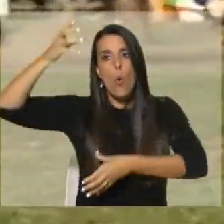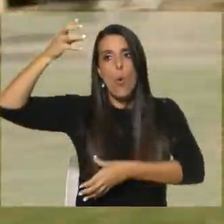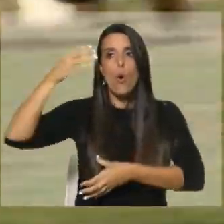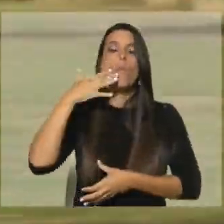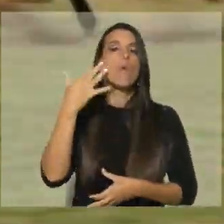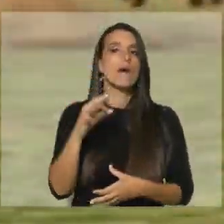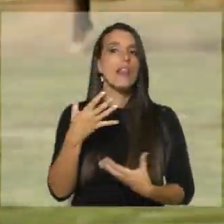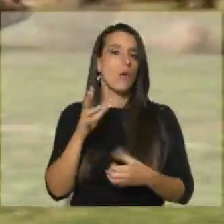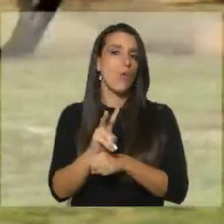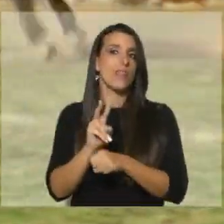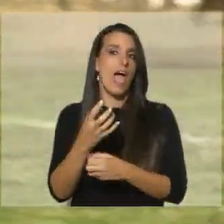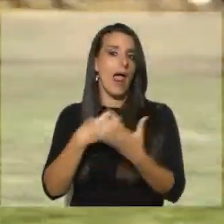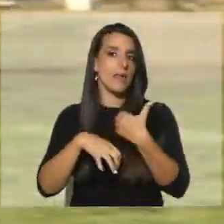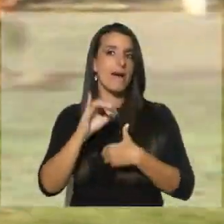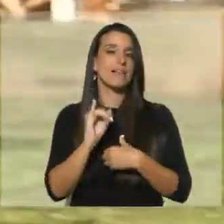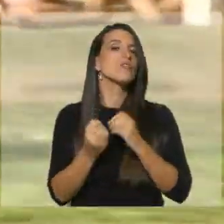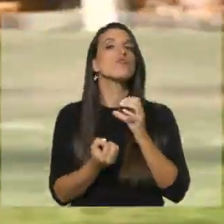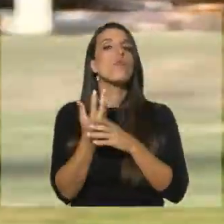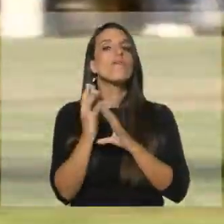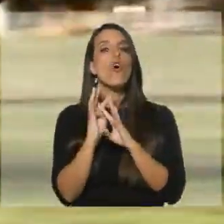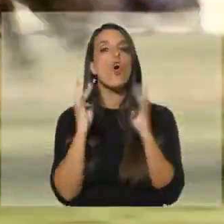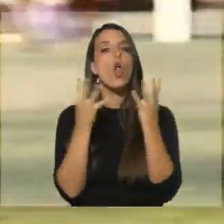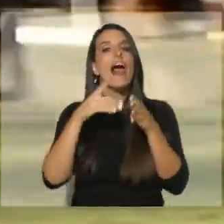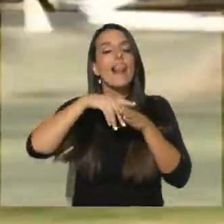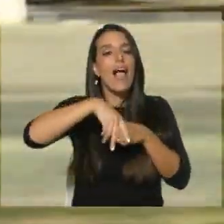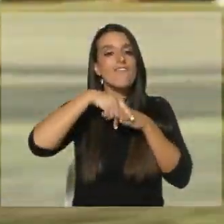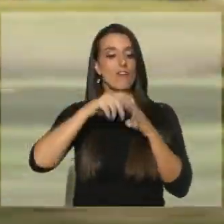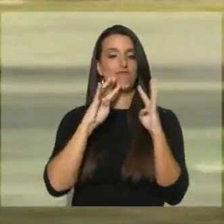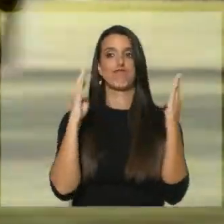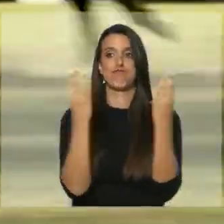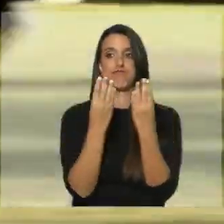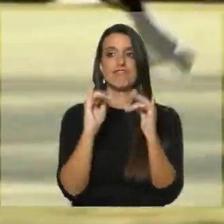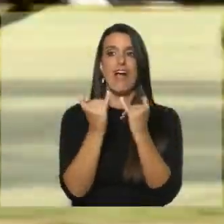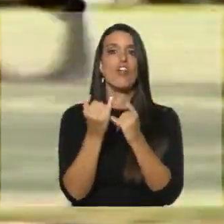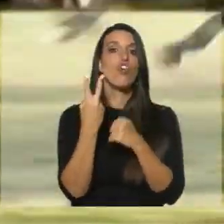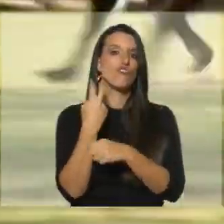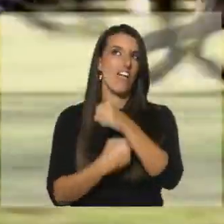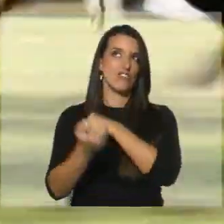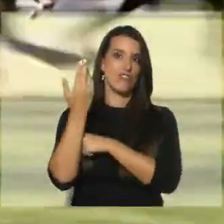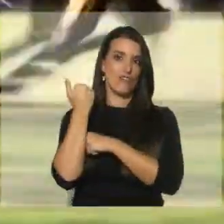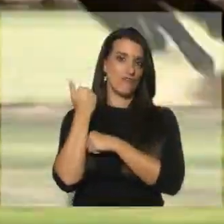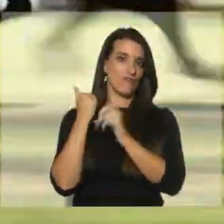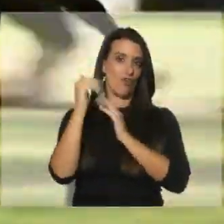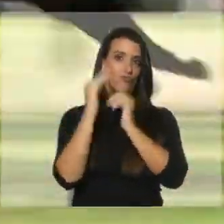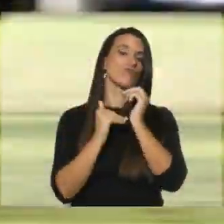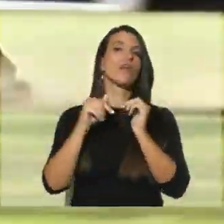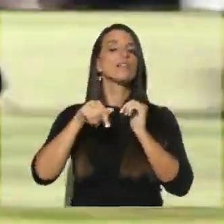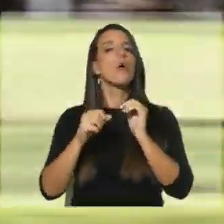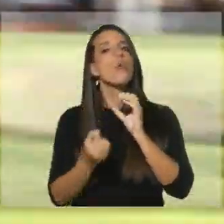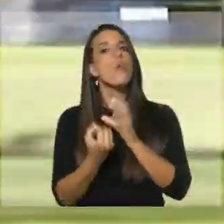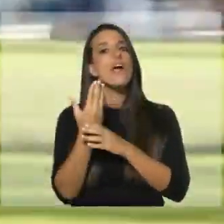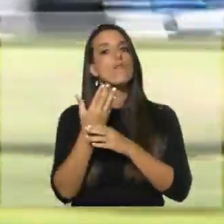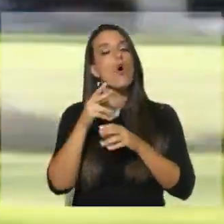bienestar animal. Hicimos corrales nuevos para los caballos hace 2 años. Este año inauguramos un nuevo